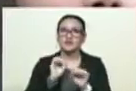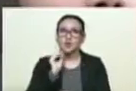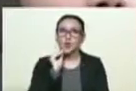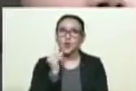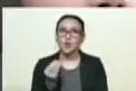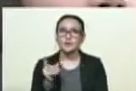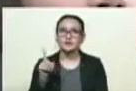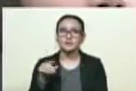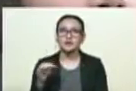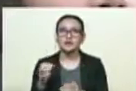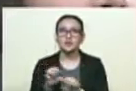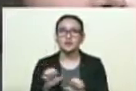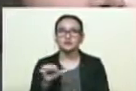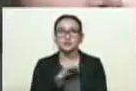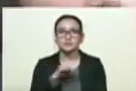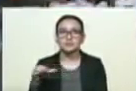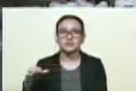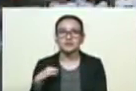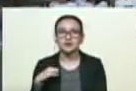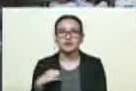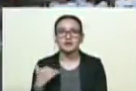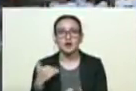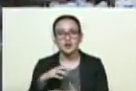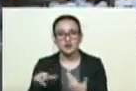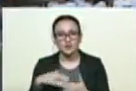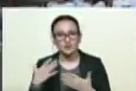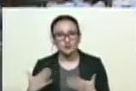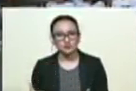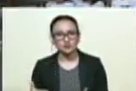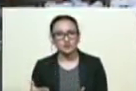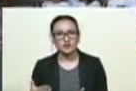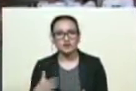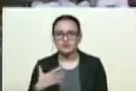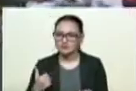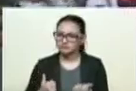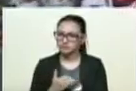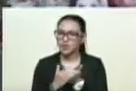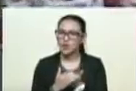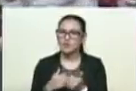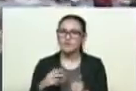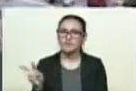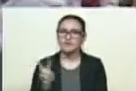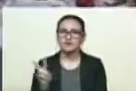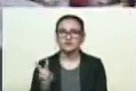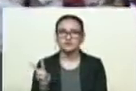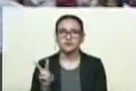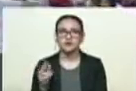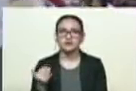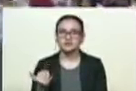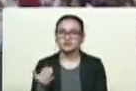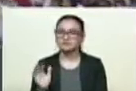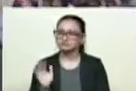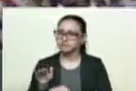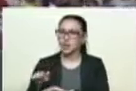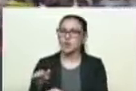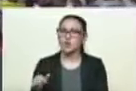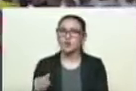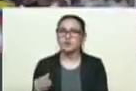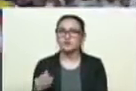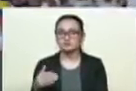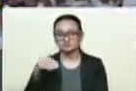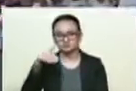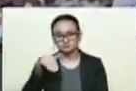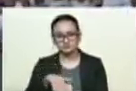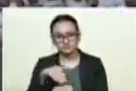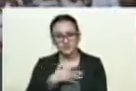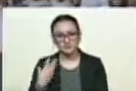que también están en la educación privada, que somos revolucionarios, que queremos aportar para el país y que estamos totalmente respaldando la candidatura de